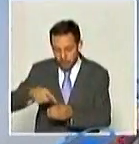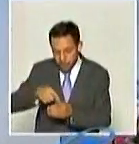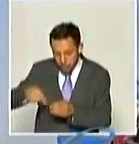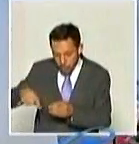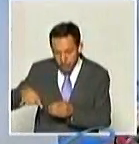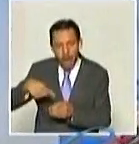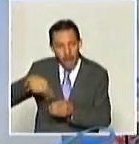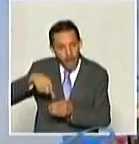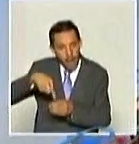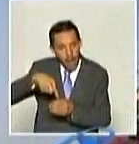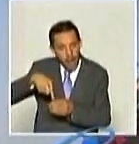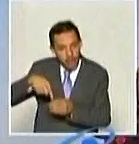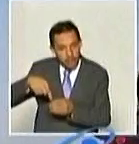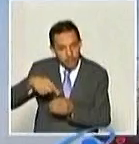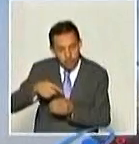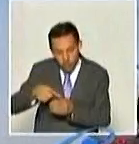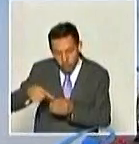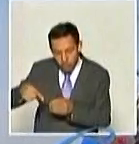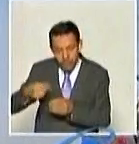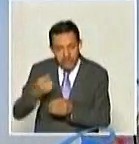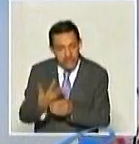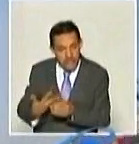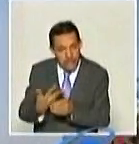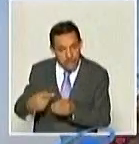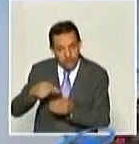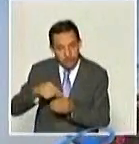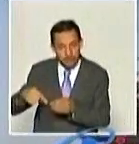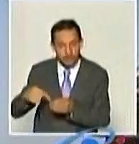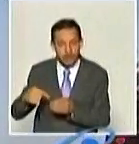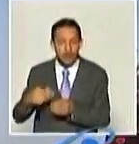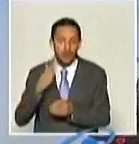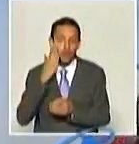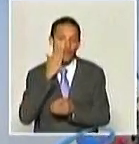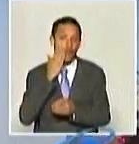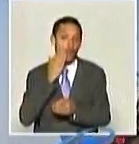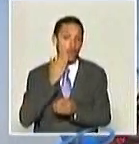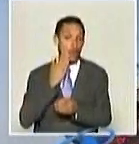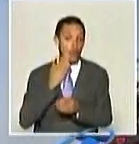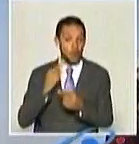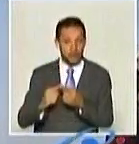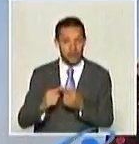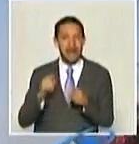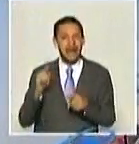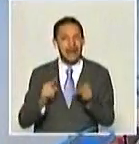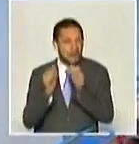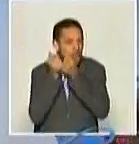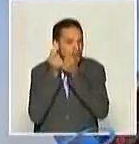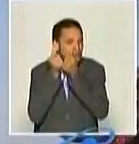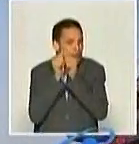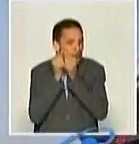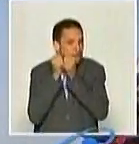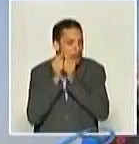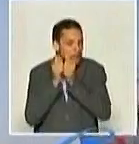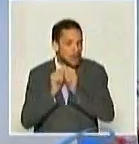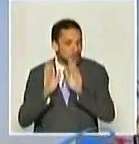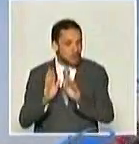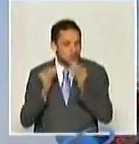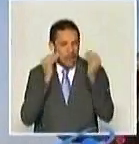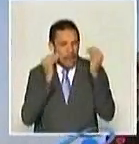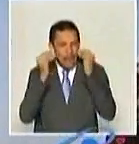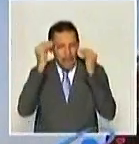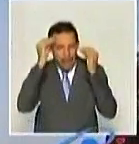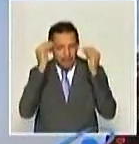dónde? En rejuvenecimientos faciales, acné, manchas,